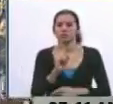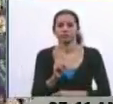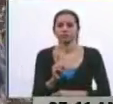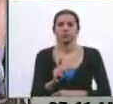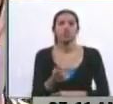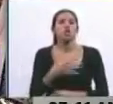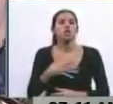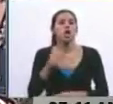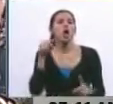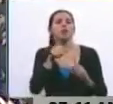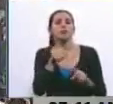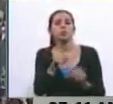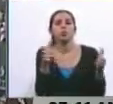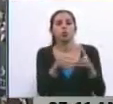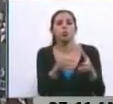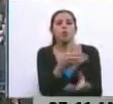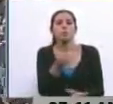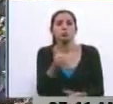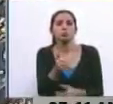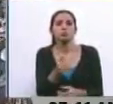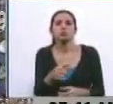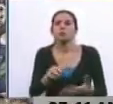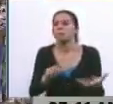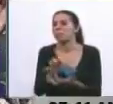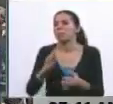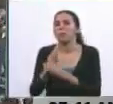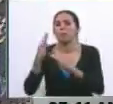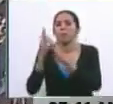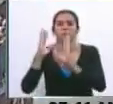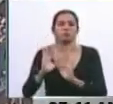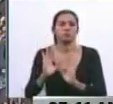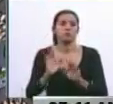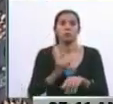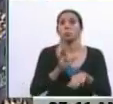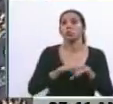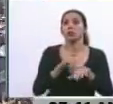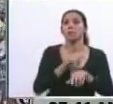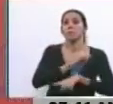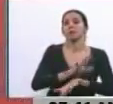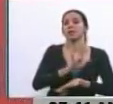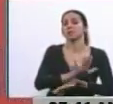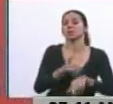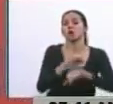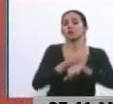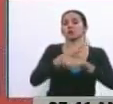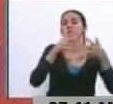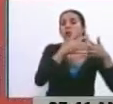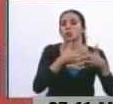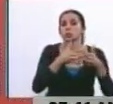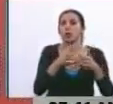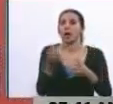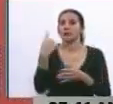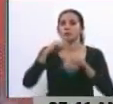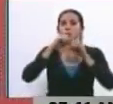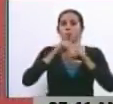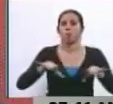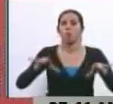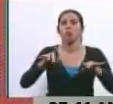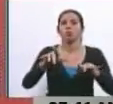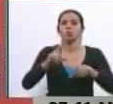sido su misión. La misión que le dio el imperio es desestabilizar. Ayer se desataron, Jacqueline, por las redes sociales algunas